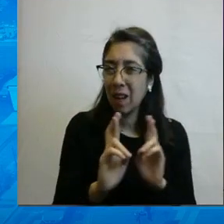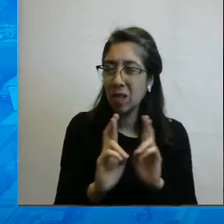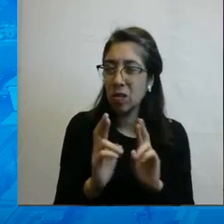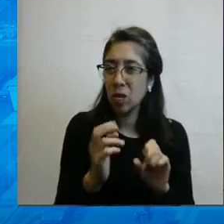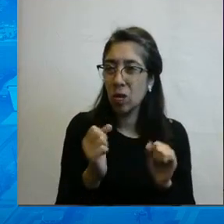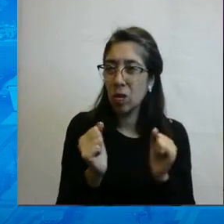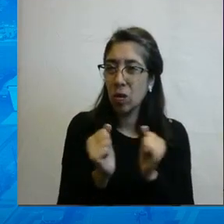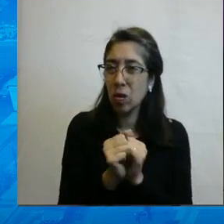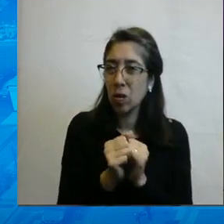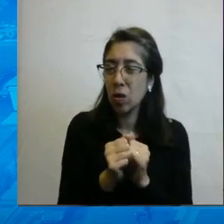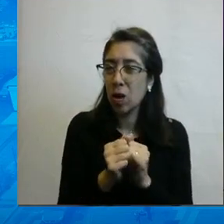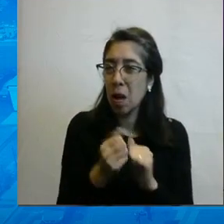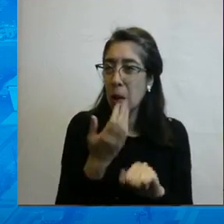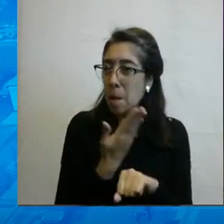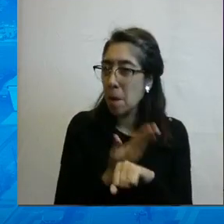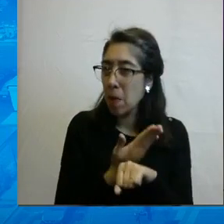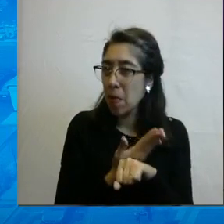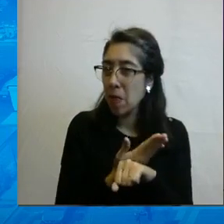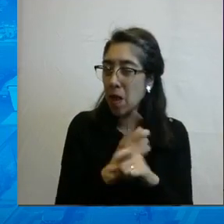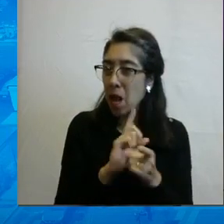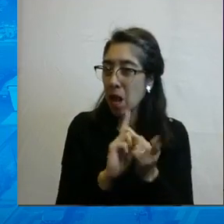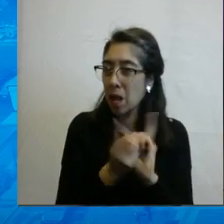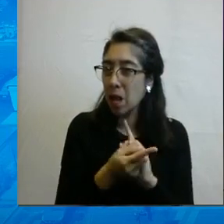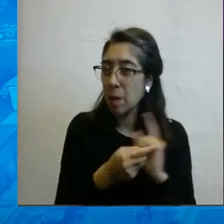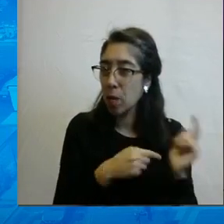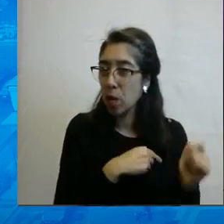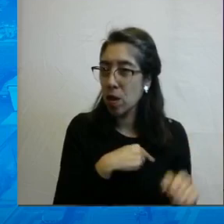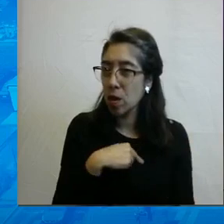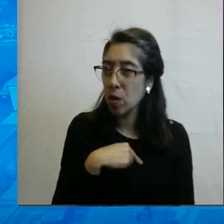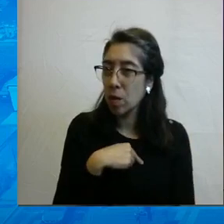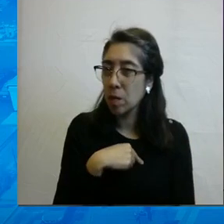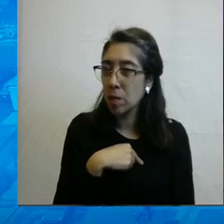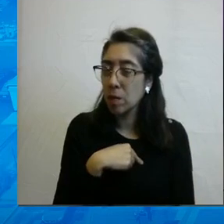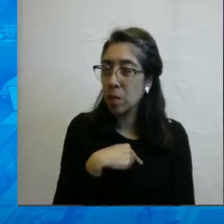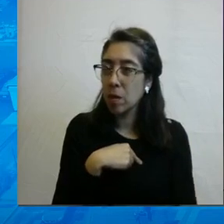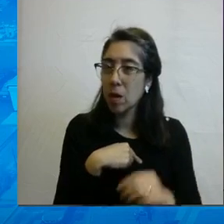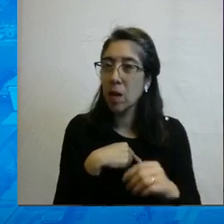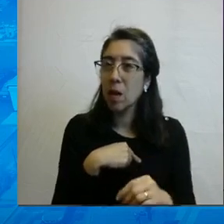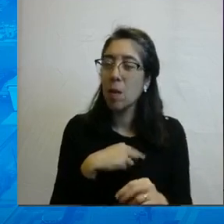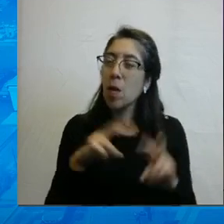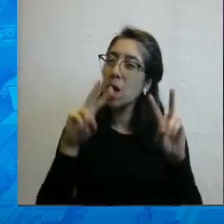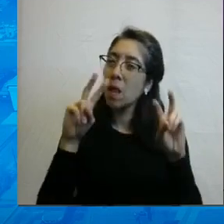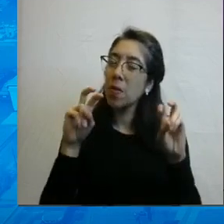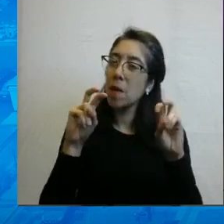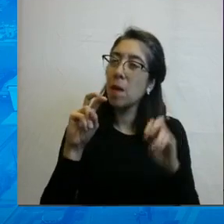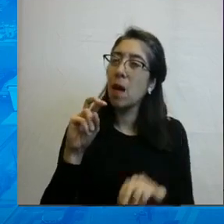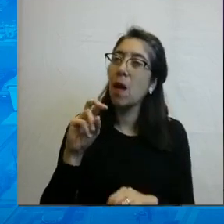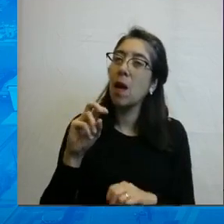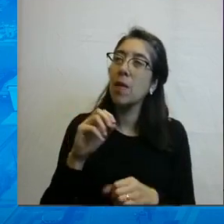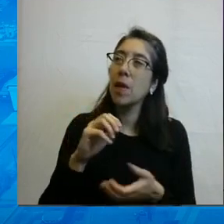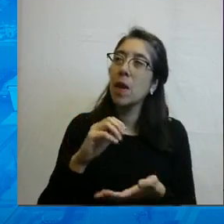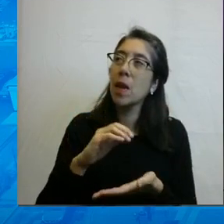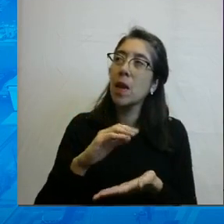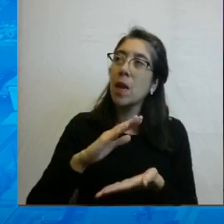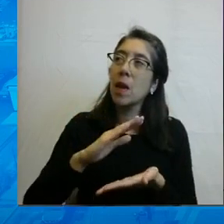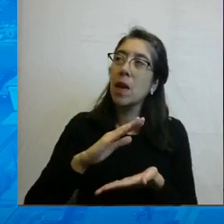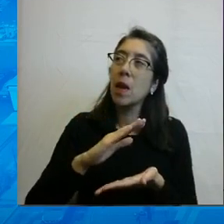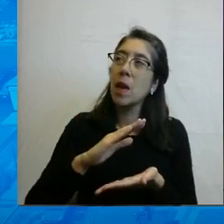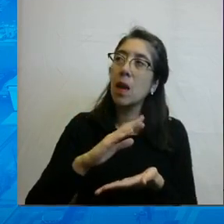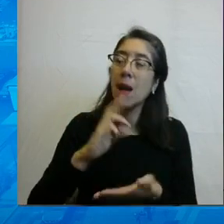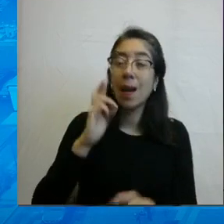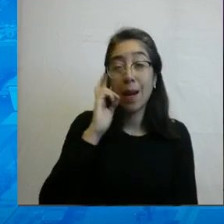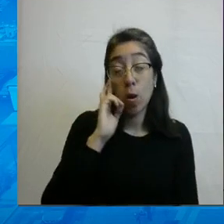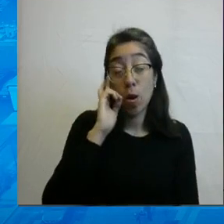solicitud del cambio de nombre de las calles en referencia a la conmemoración de los 50 años del golpe? Porque hay una solicitud